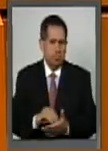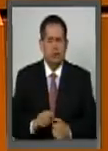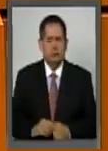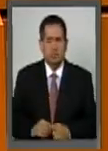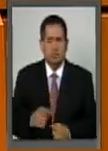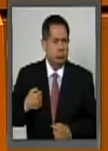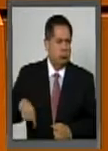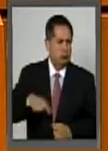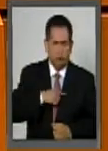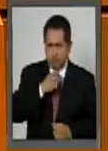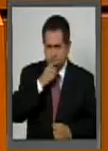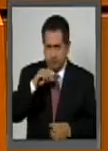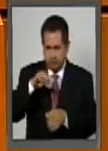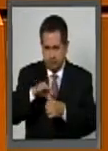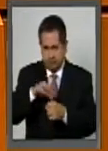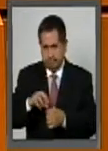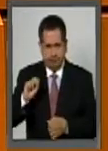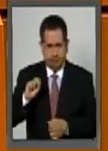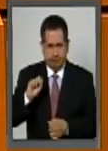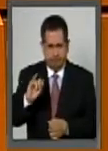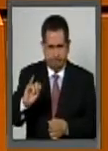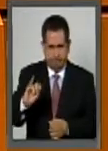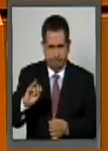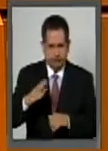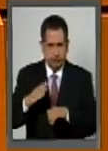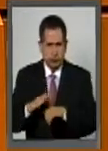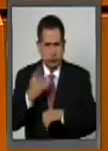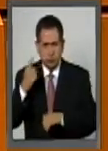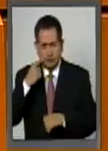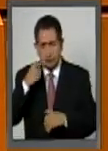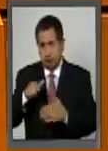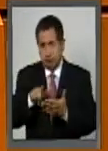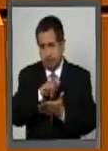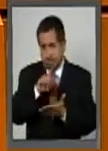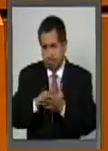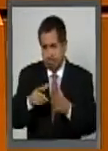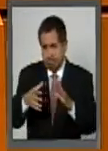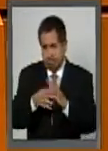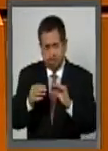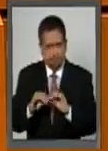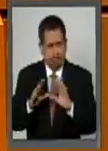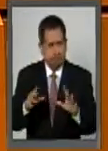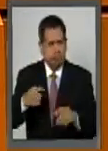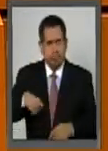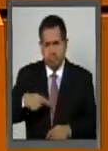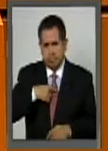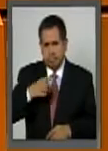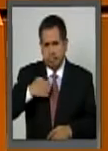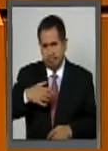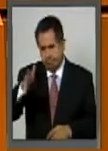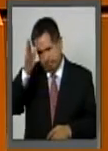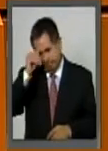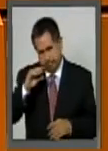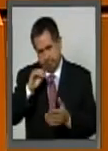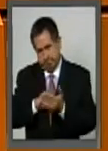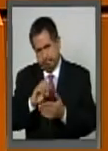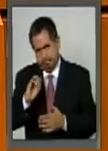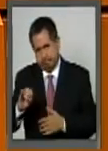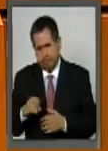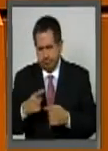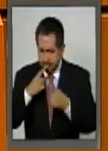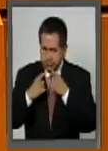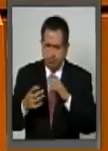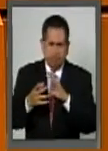Votamos a favor porque también se armoniza nuestro marco jurídico, es algo que en lo que coincidimos. Se